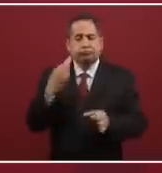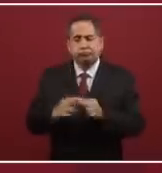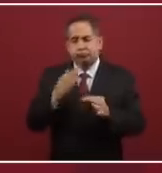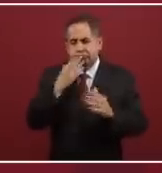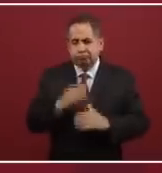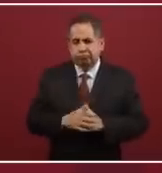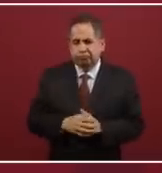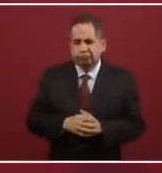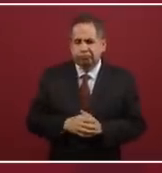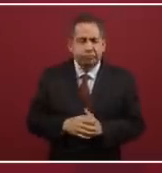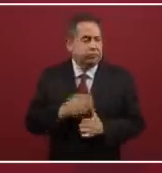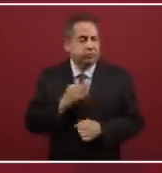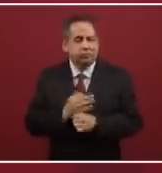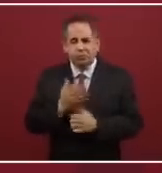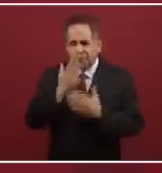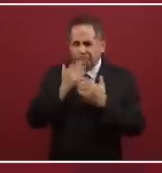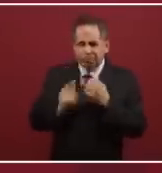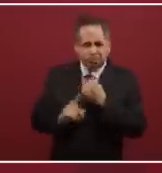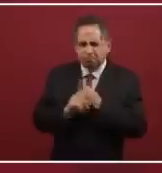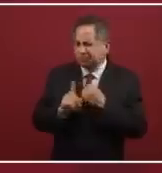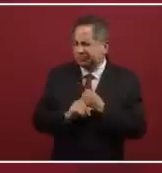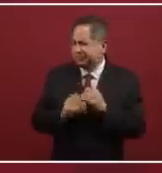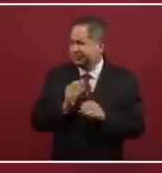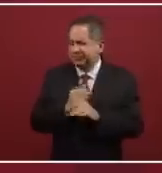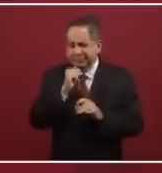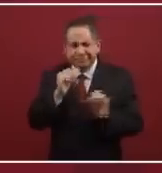tenido ningún problema